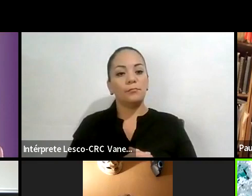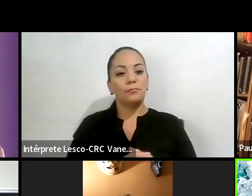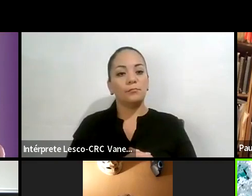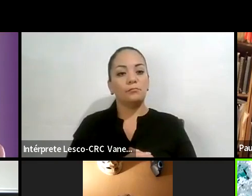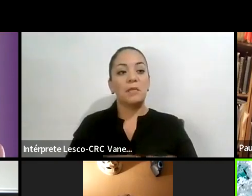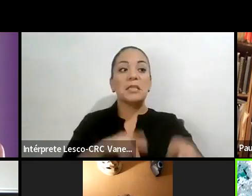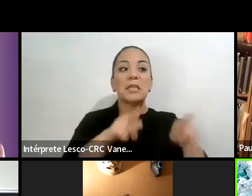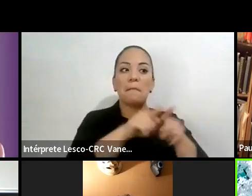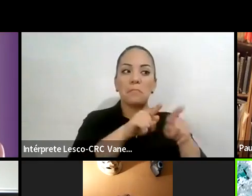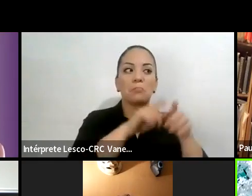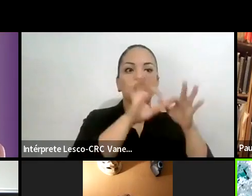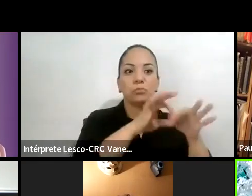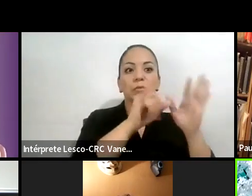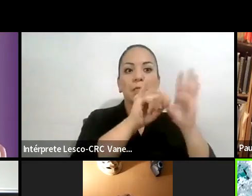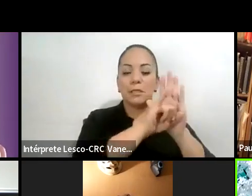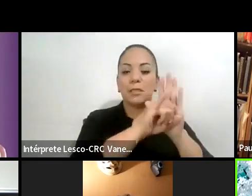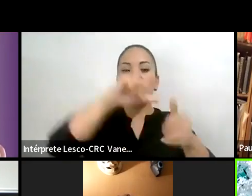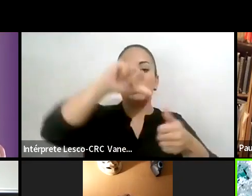centroamericana.